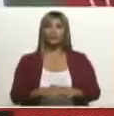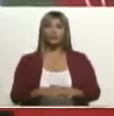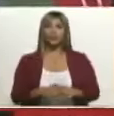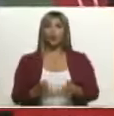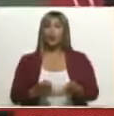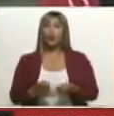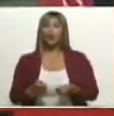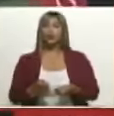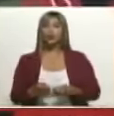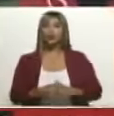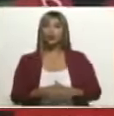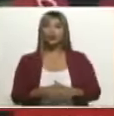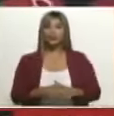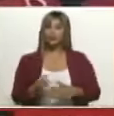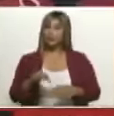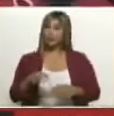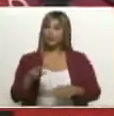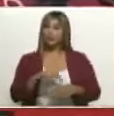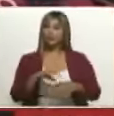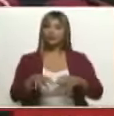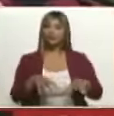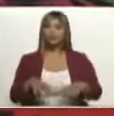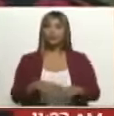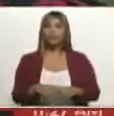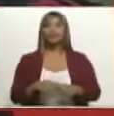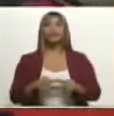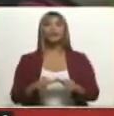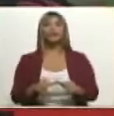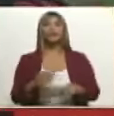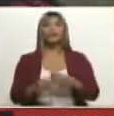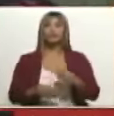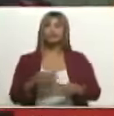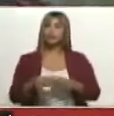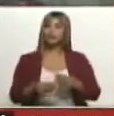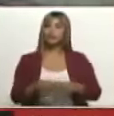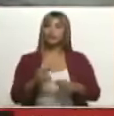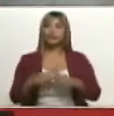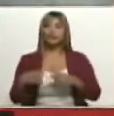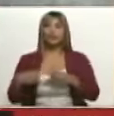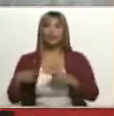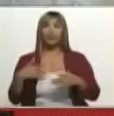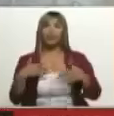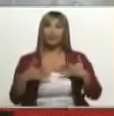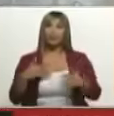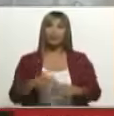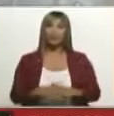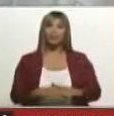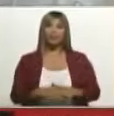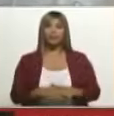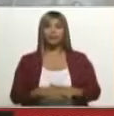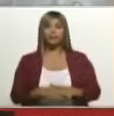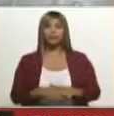control a nivel nacional. Y vamos a seguir ejecutando diferentes actividades.